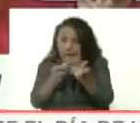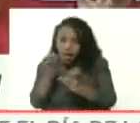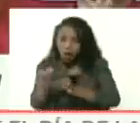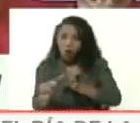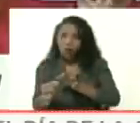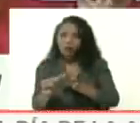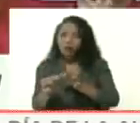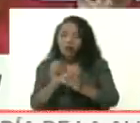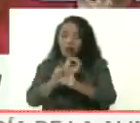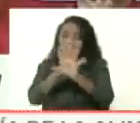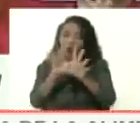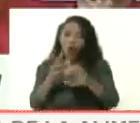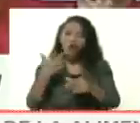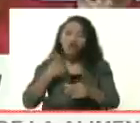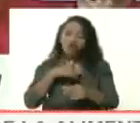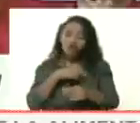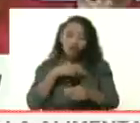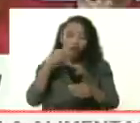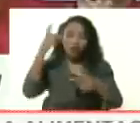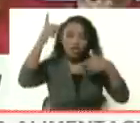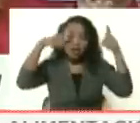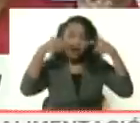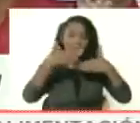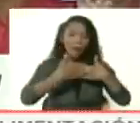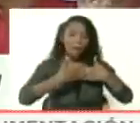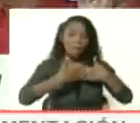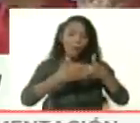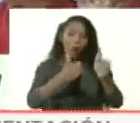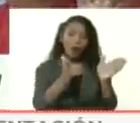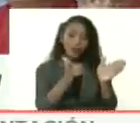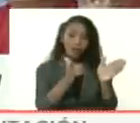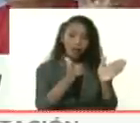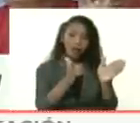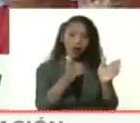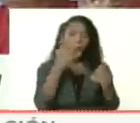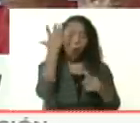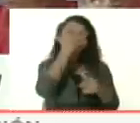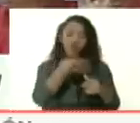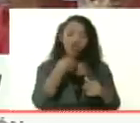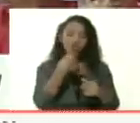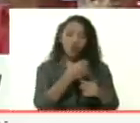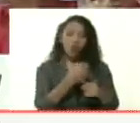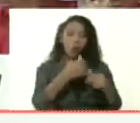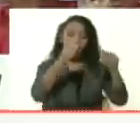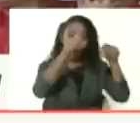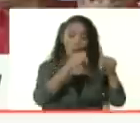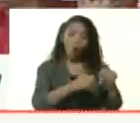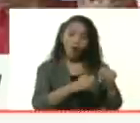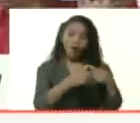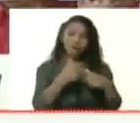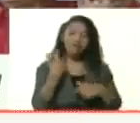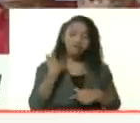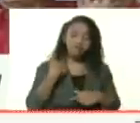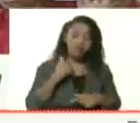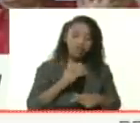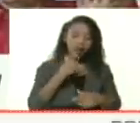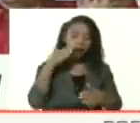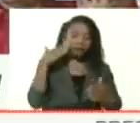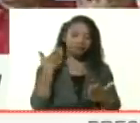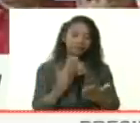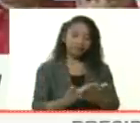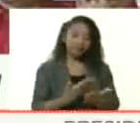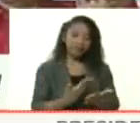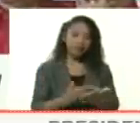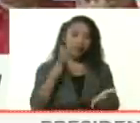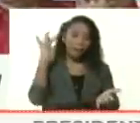Me explico, dentro del chavismo nosotros hemos abierto las puertas para que nuestra juventud hoy tenga presencia,